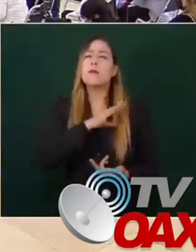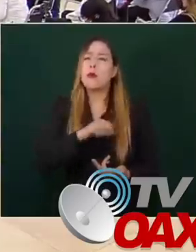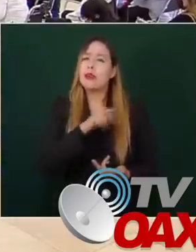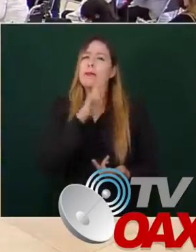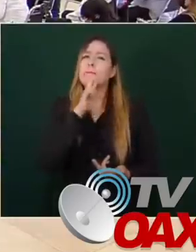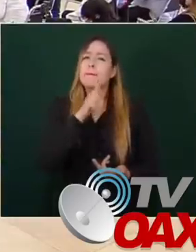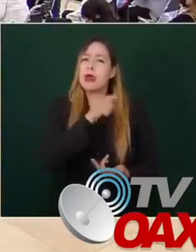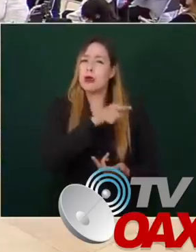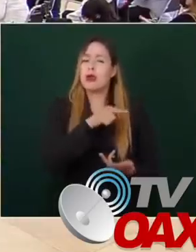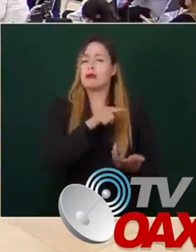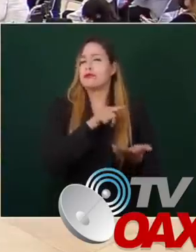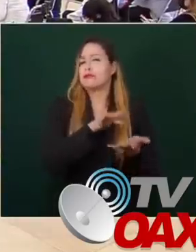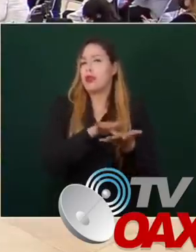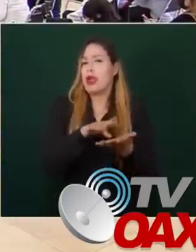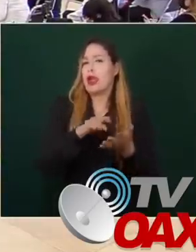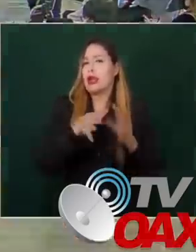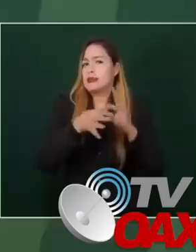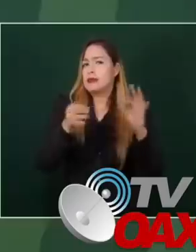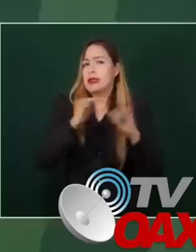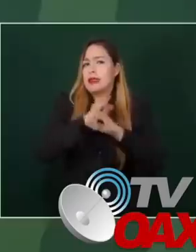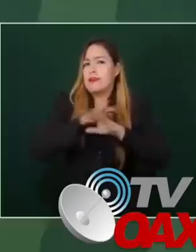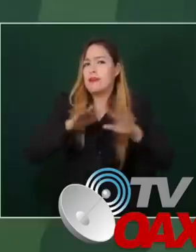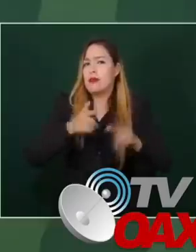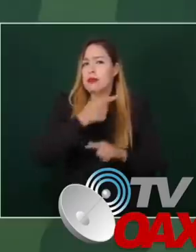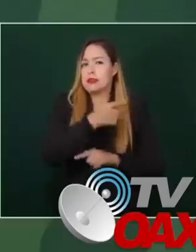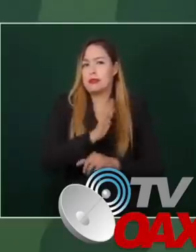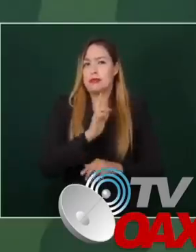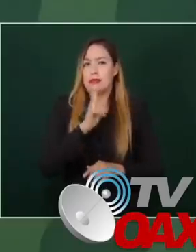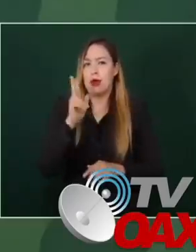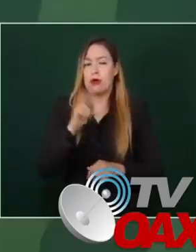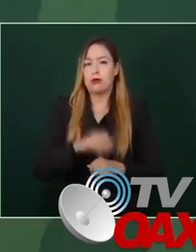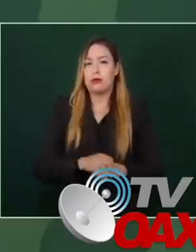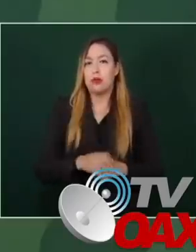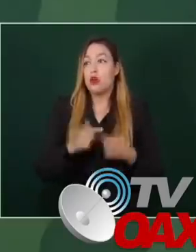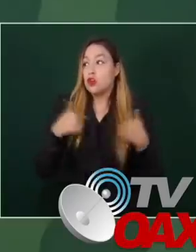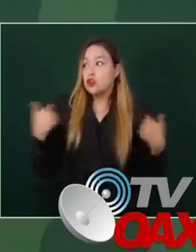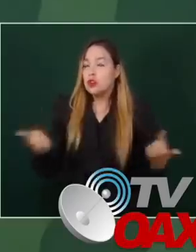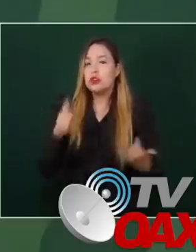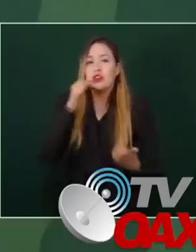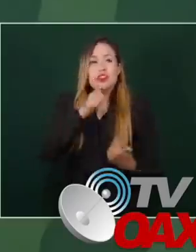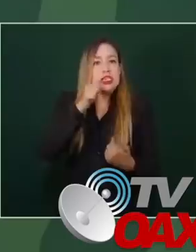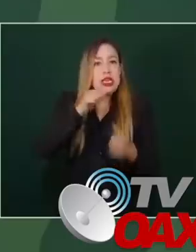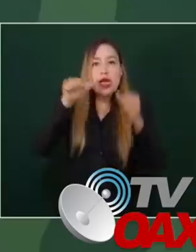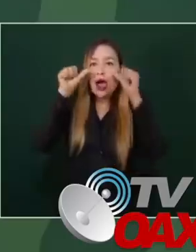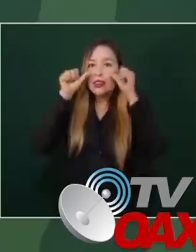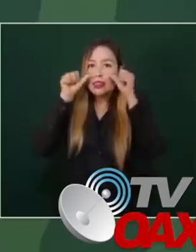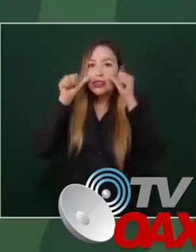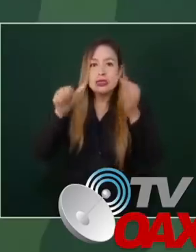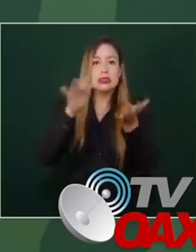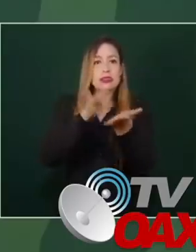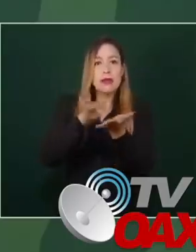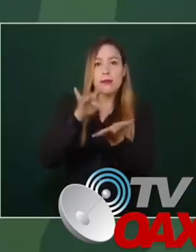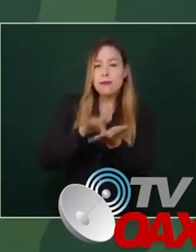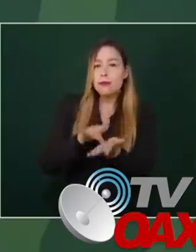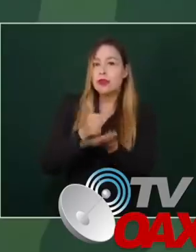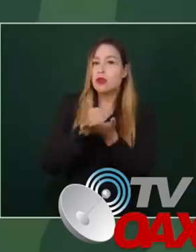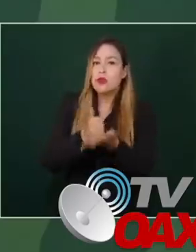estar pendientes, ayudando siempre